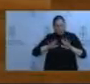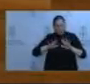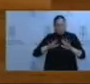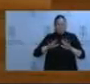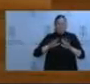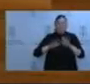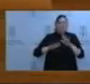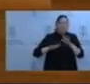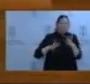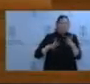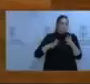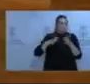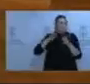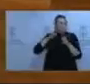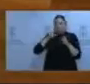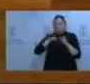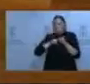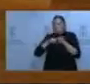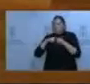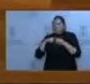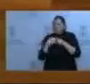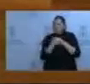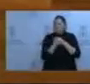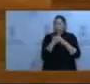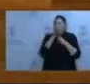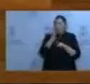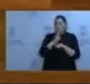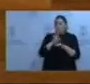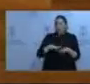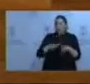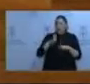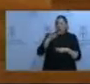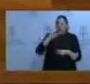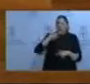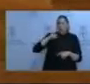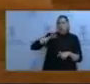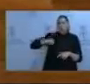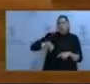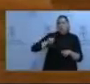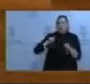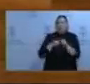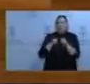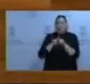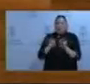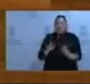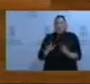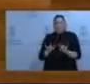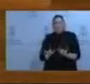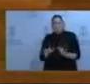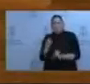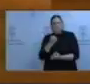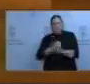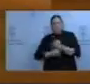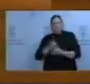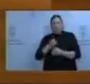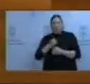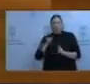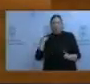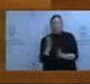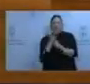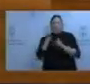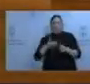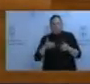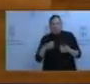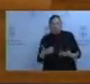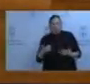los miembros del Parlamento la conozcan, qué repercusión o qué implicación económica puede tener esa situación